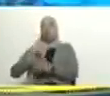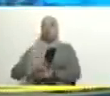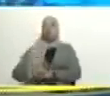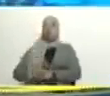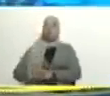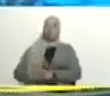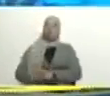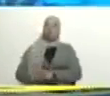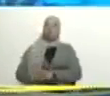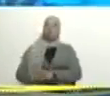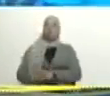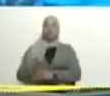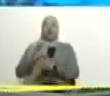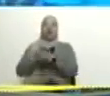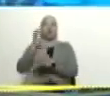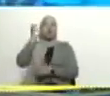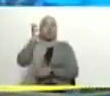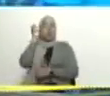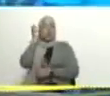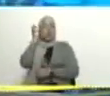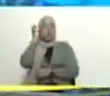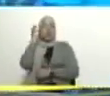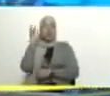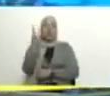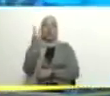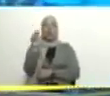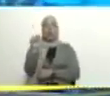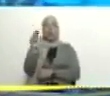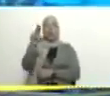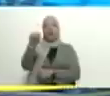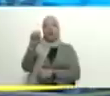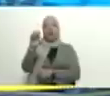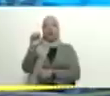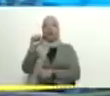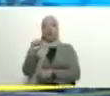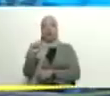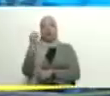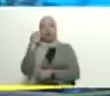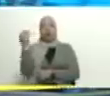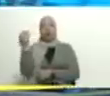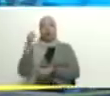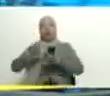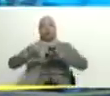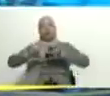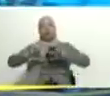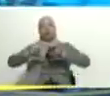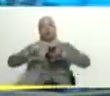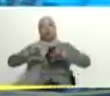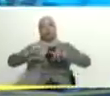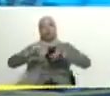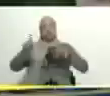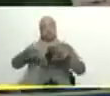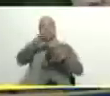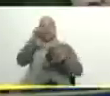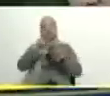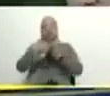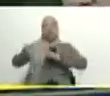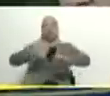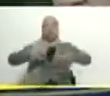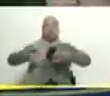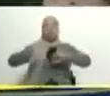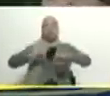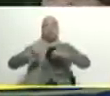A la querida compañera Vanessa Montero, secretaria general del